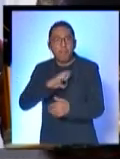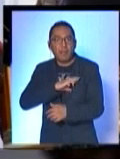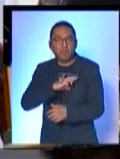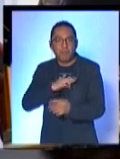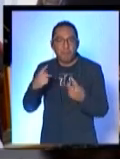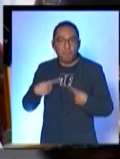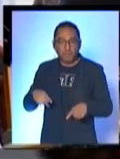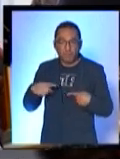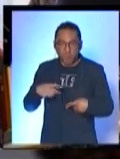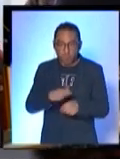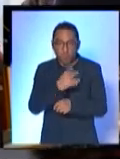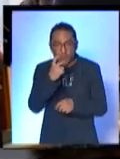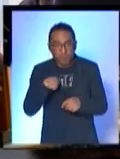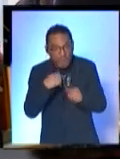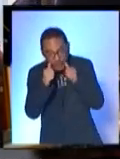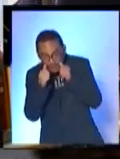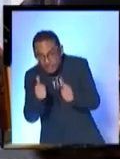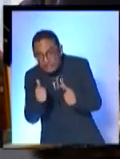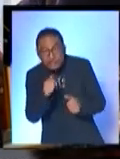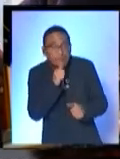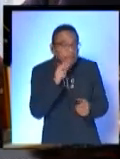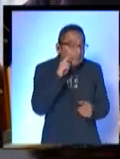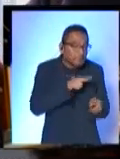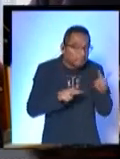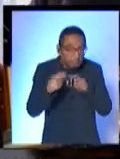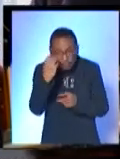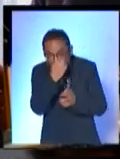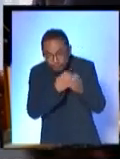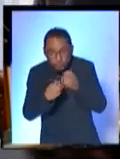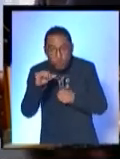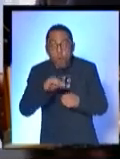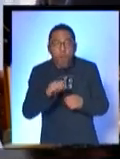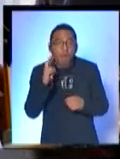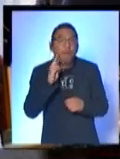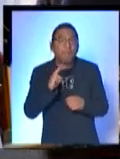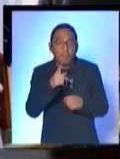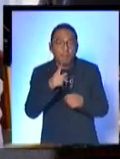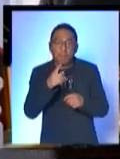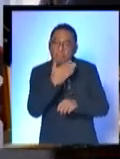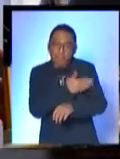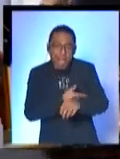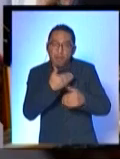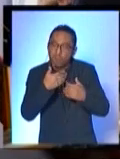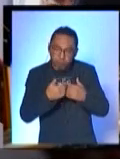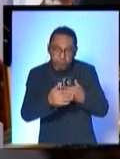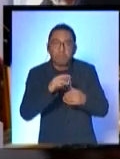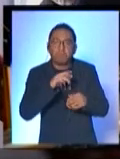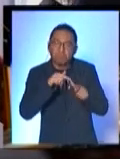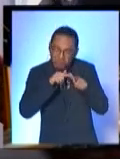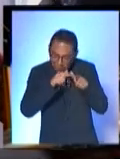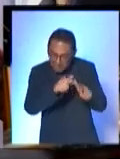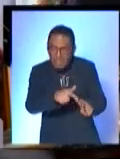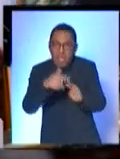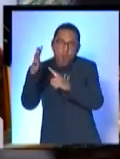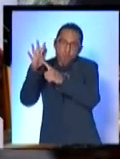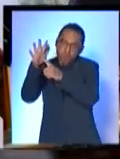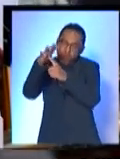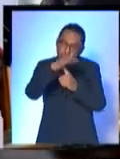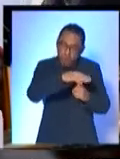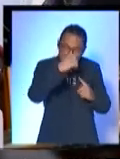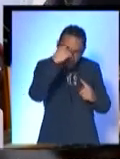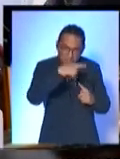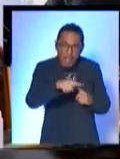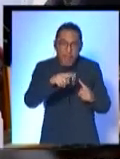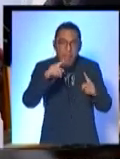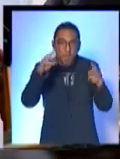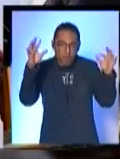Por eso estamos sumamente atentos para estar haciendo la valoración el día de hoy. Seguirán toda la tarde haciendo los sobrevuelos para poder seguir mitigando el